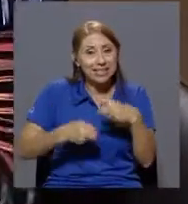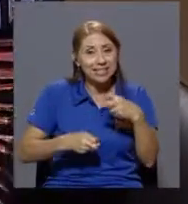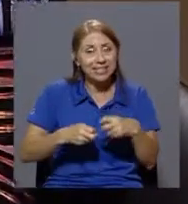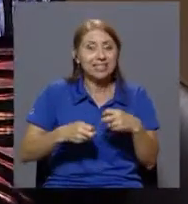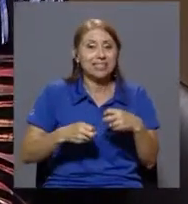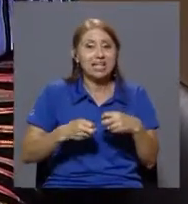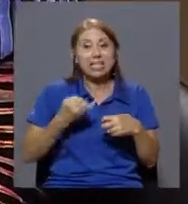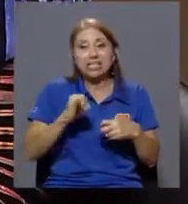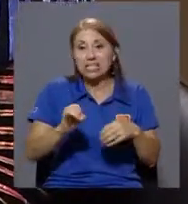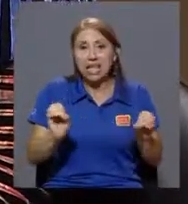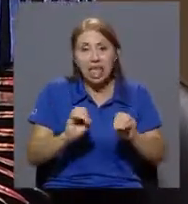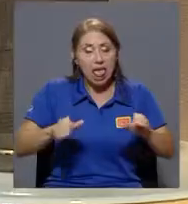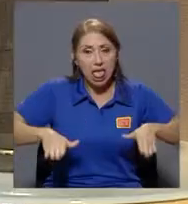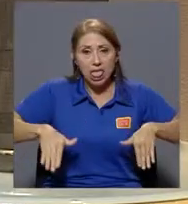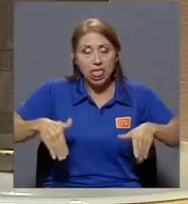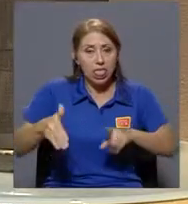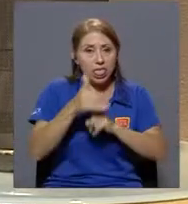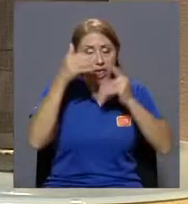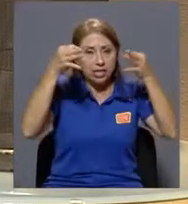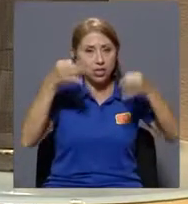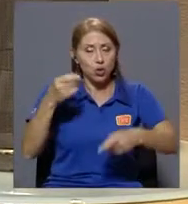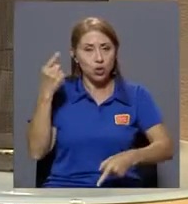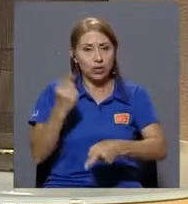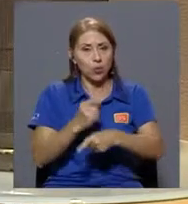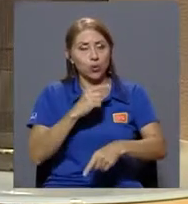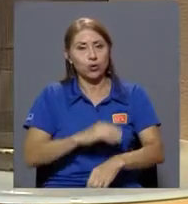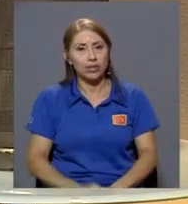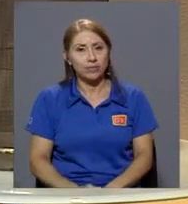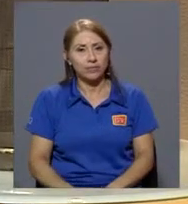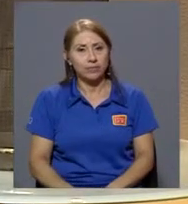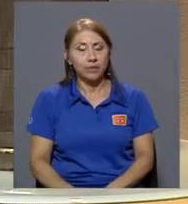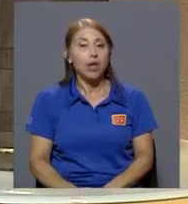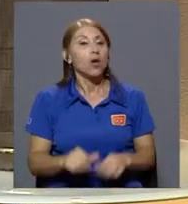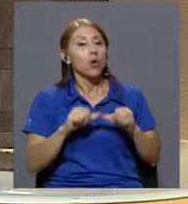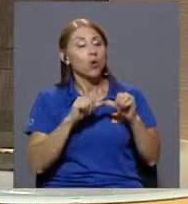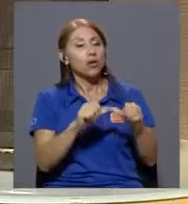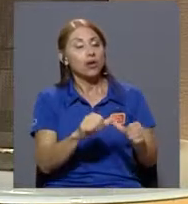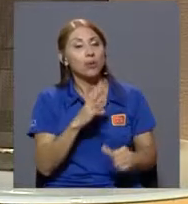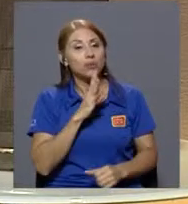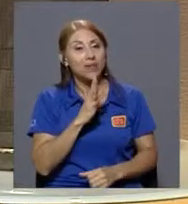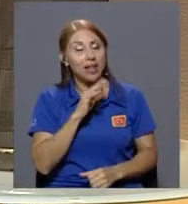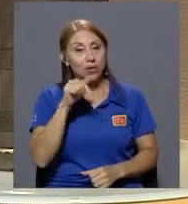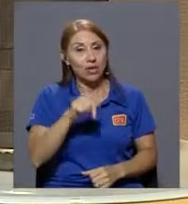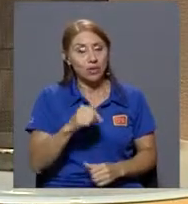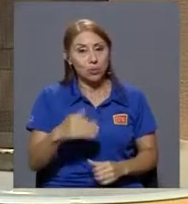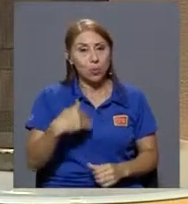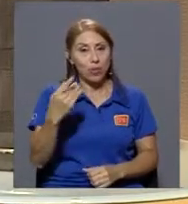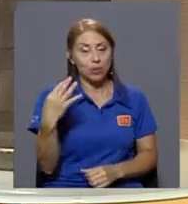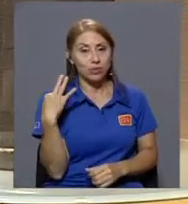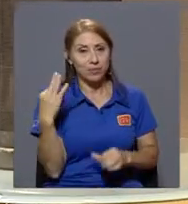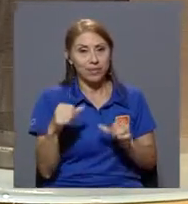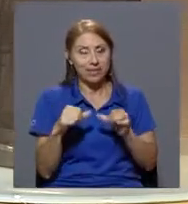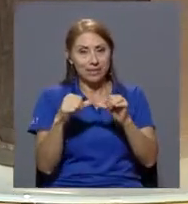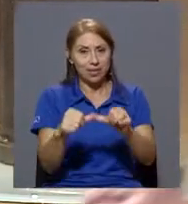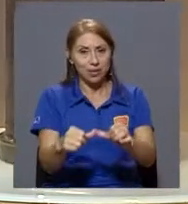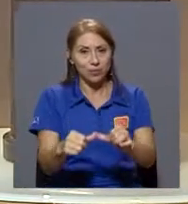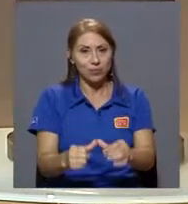no toma oportuna de decisiones. Continuaremos hablando, doña Rocío, una vez que el canal nos invite a hacerlo.